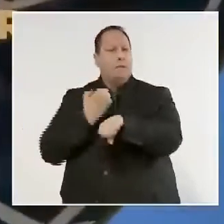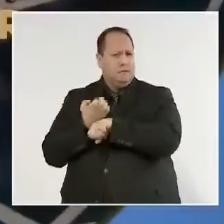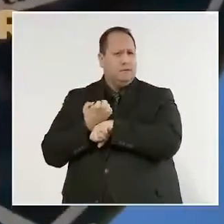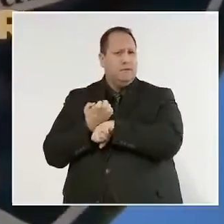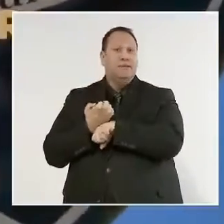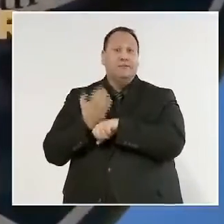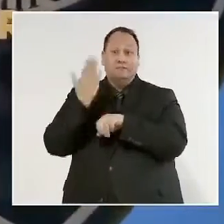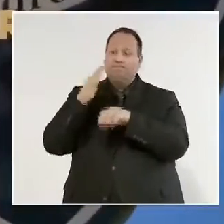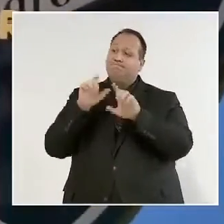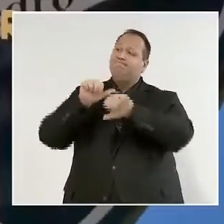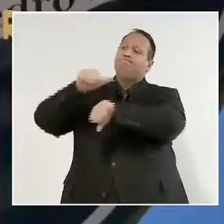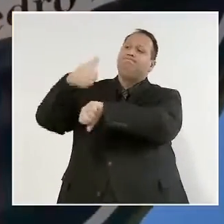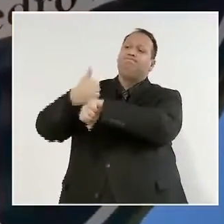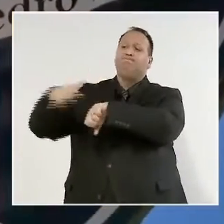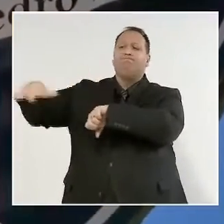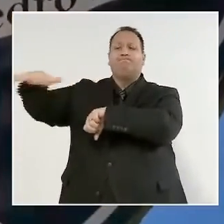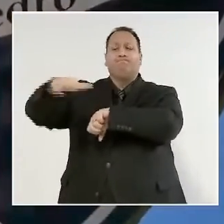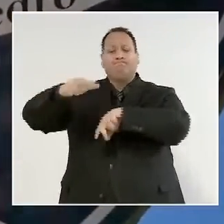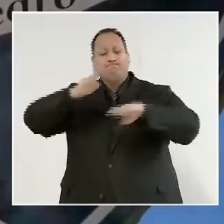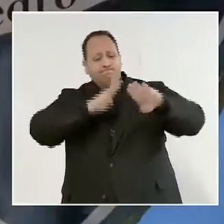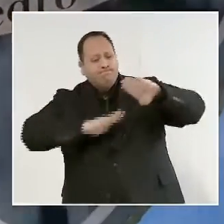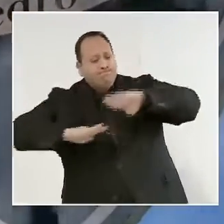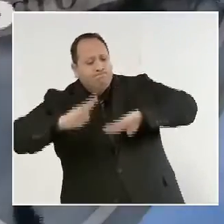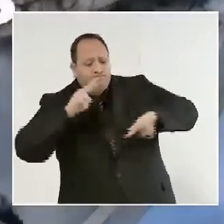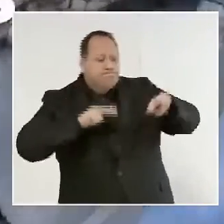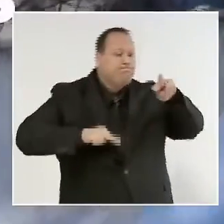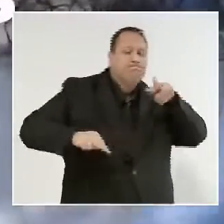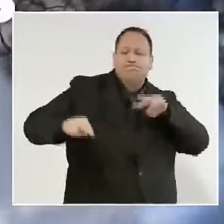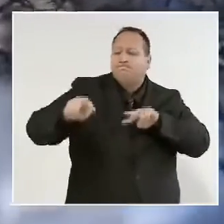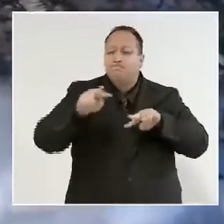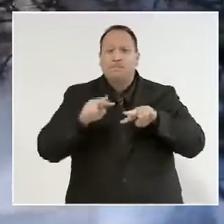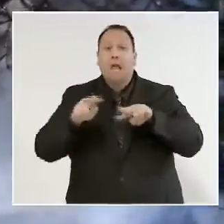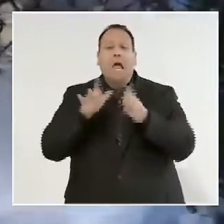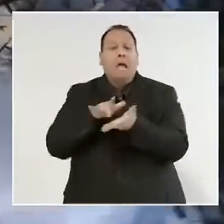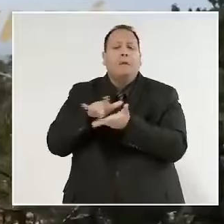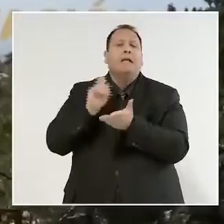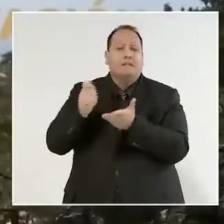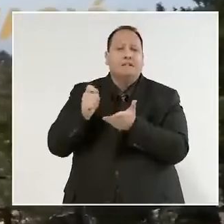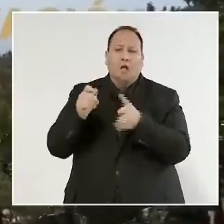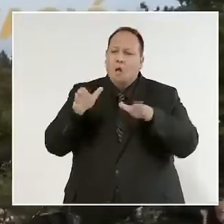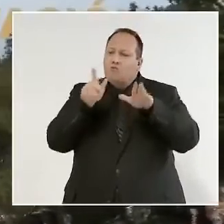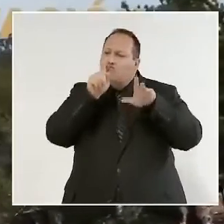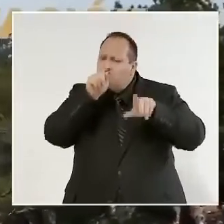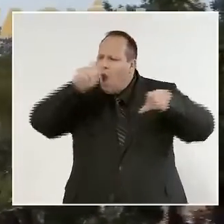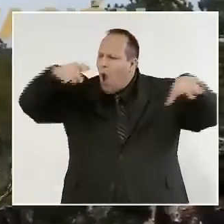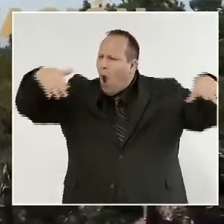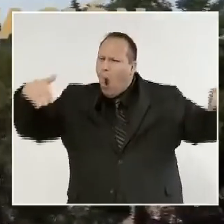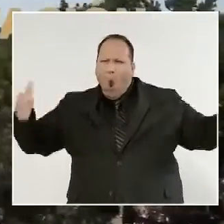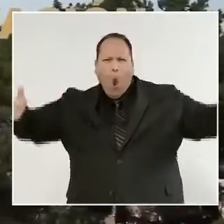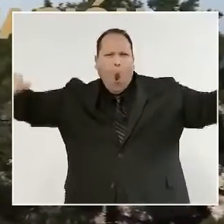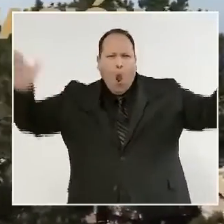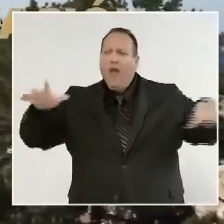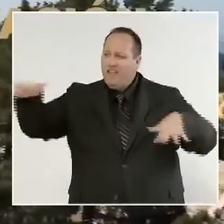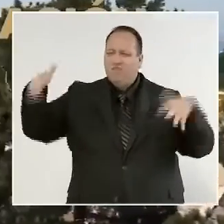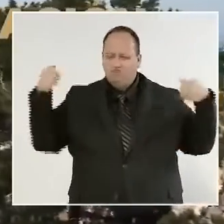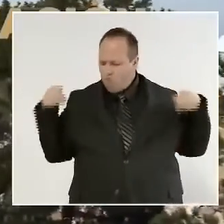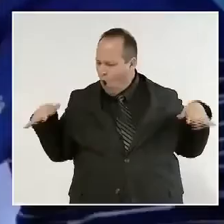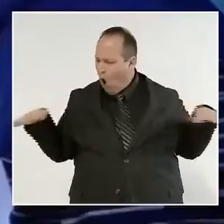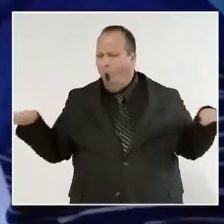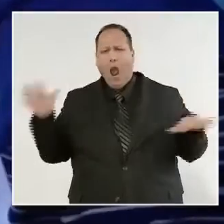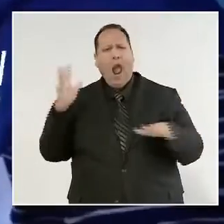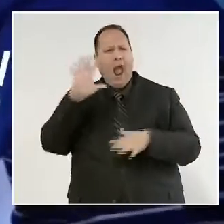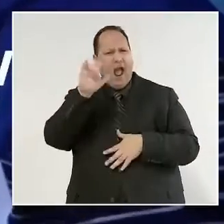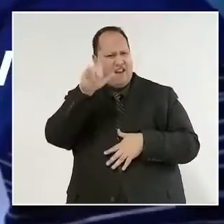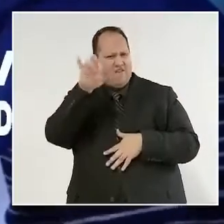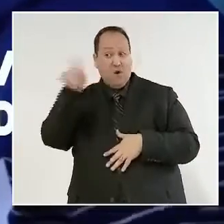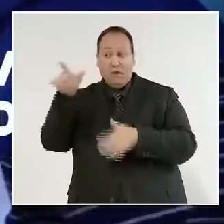enclave científico estratégico en nuestro estado, donde instalamos una estación biológica de observación en apoyo a